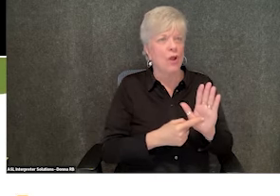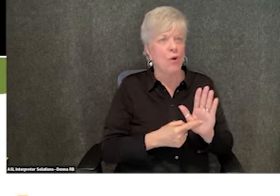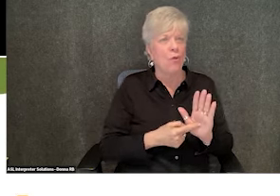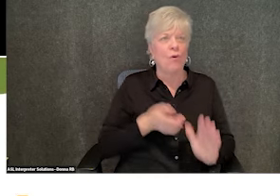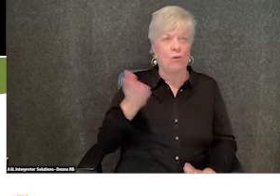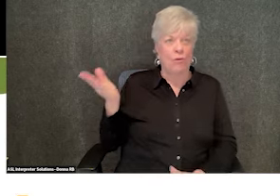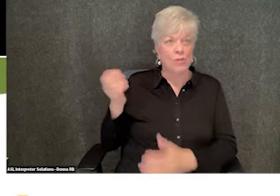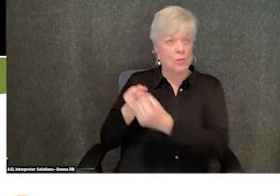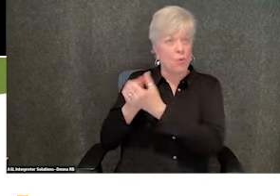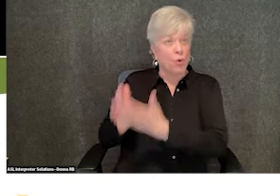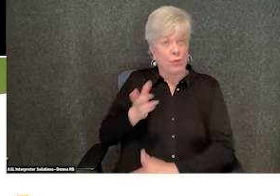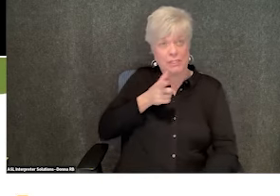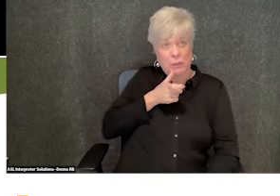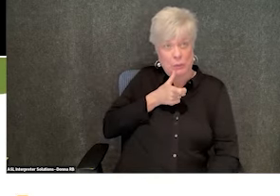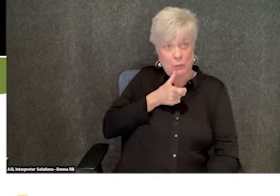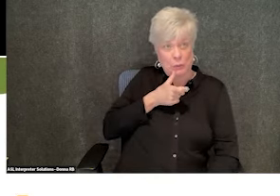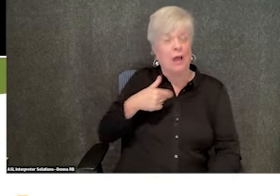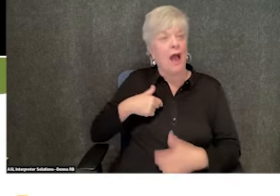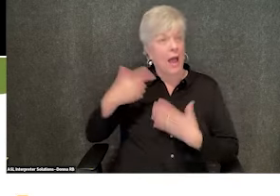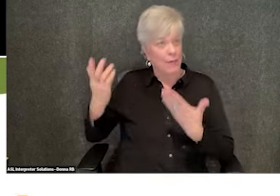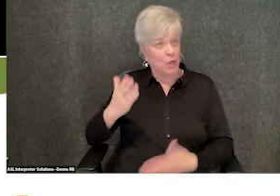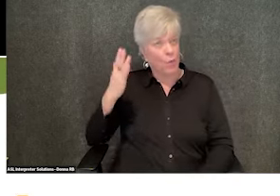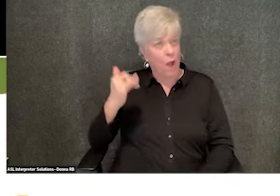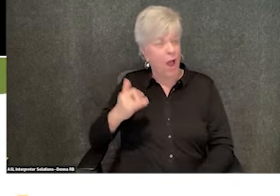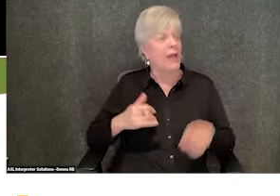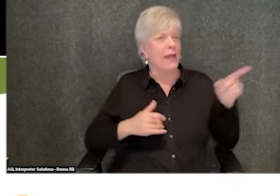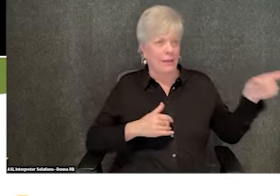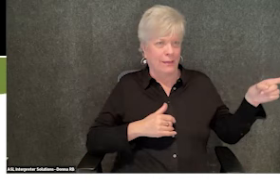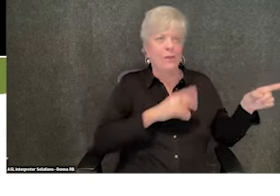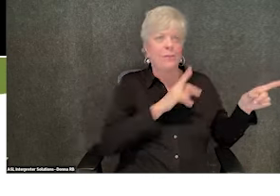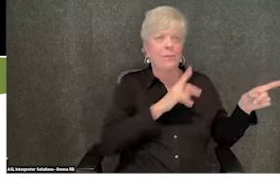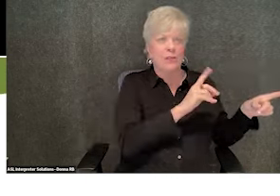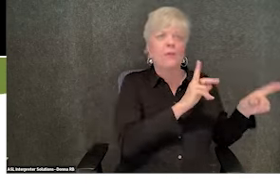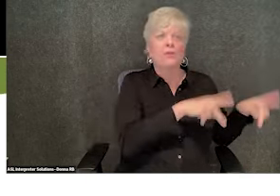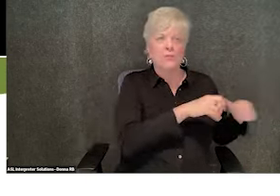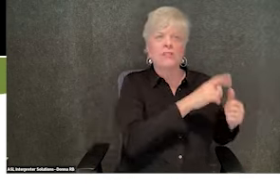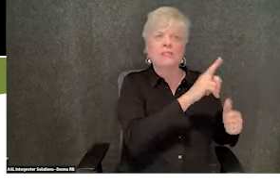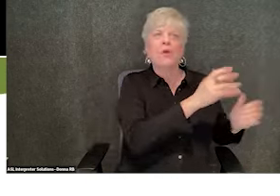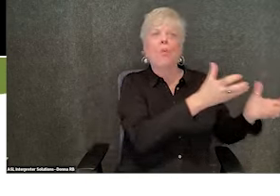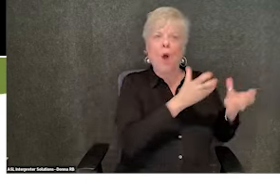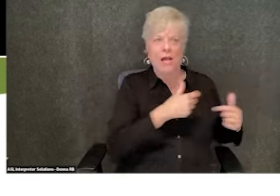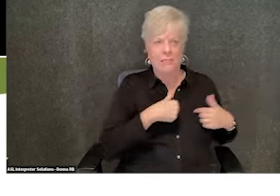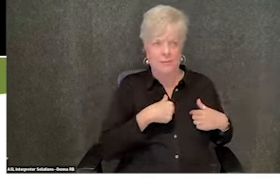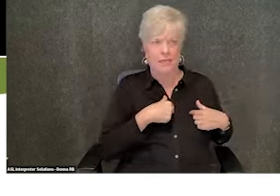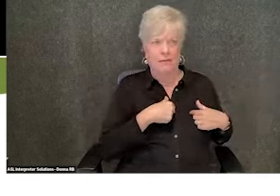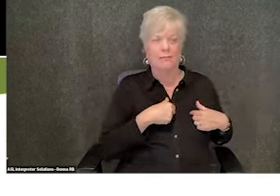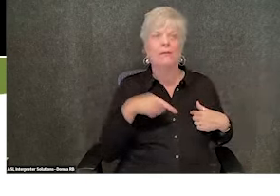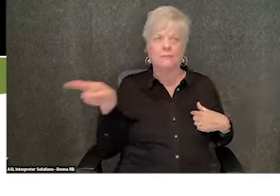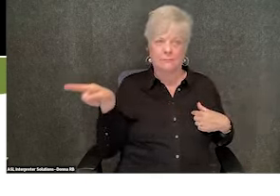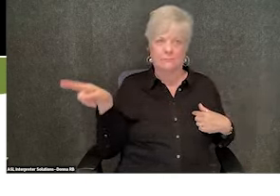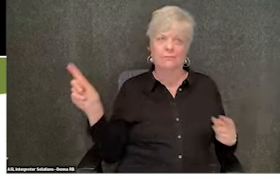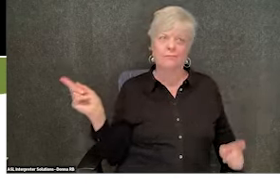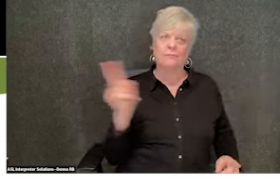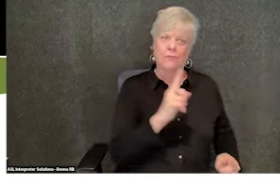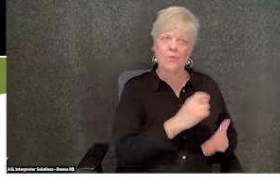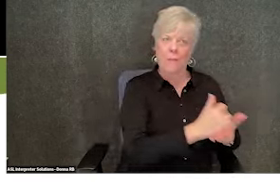o sea, incluir esas personas que le pueden ayudar. Mira, si uno puede decir, yo estoy aquí porque la persona quiere que